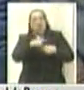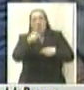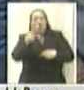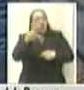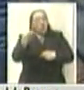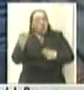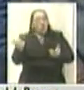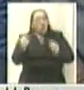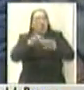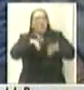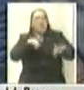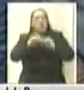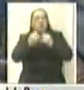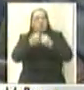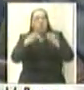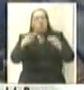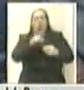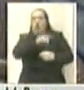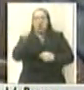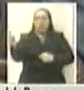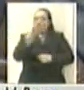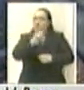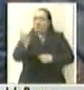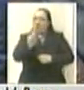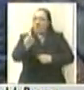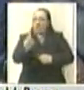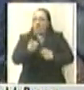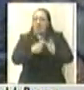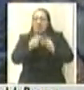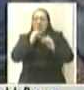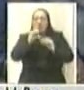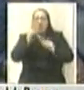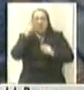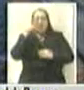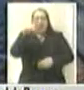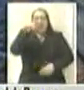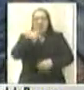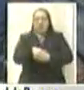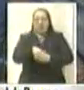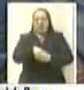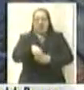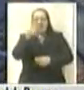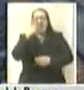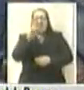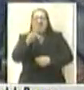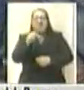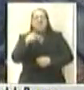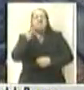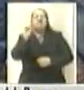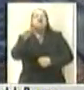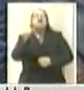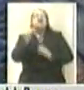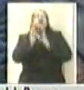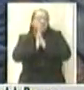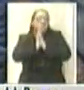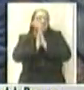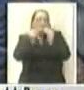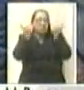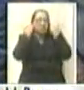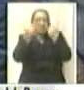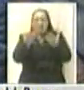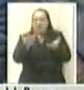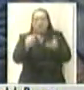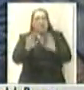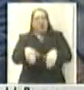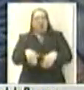de su filiación política, otros no, señor, están convocados para votar, para decir sí, cheñó, y esa visión,